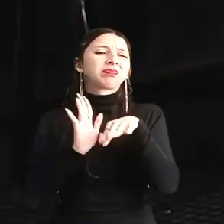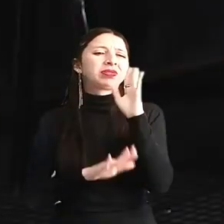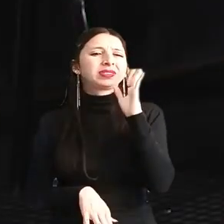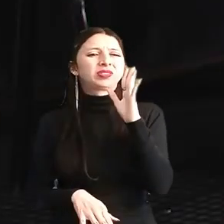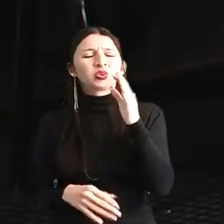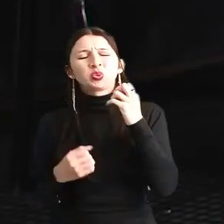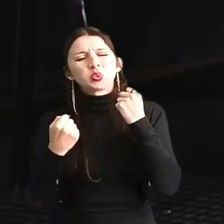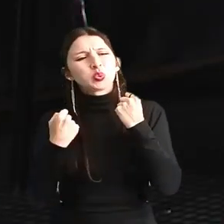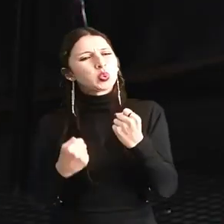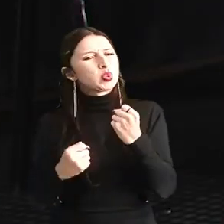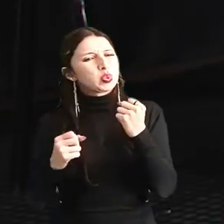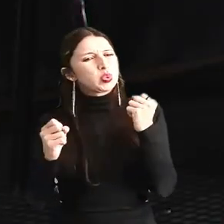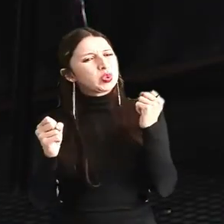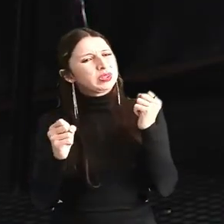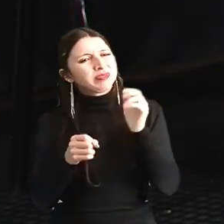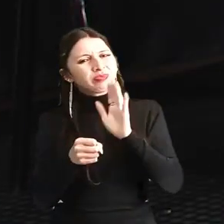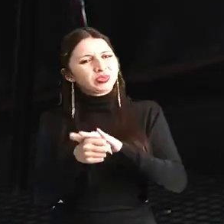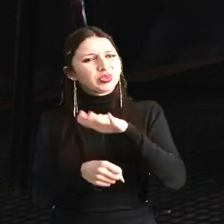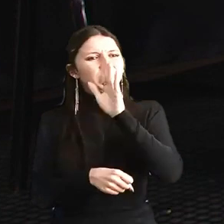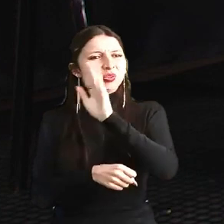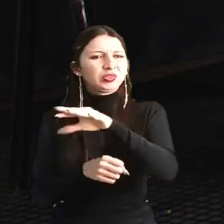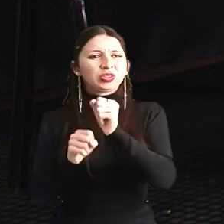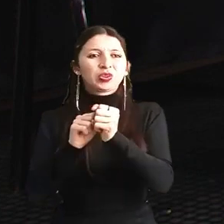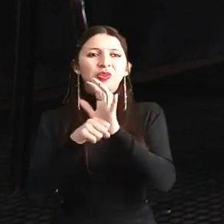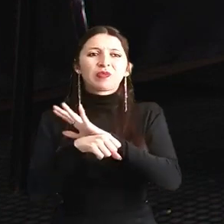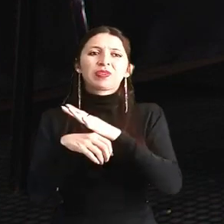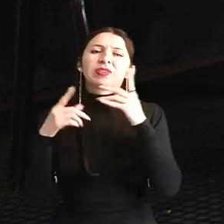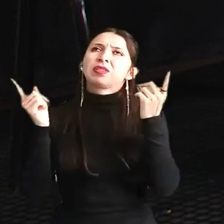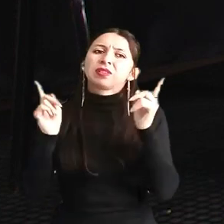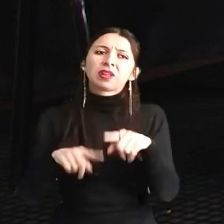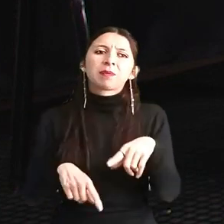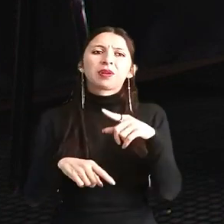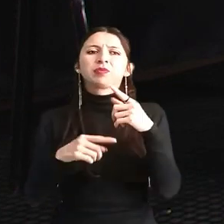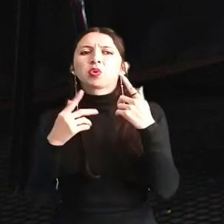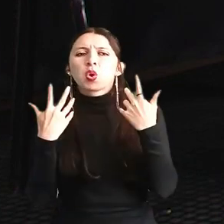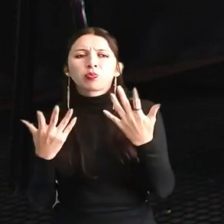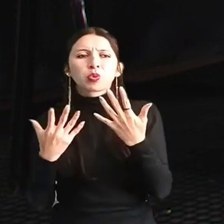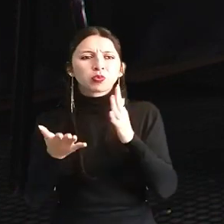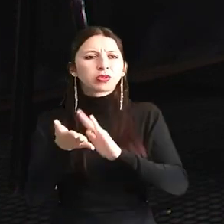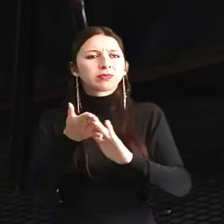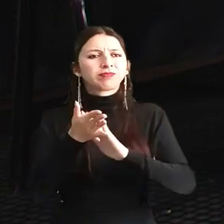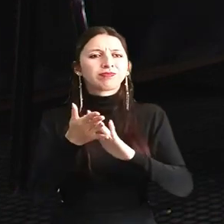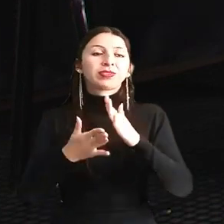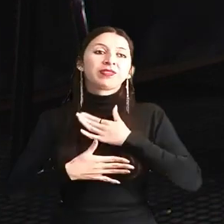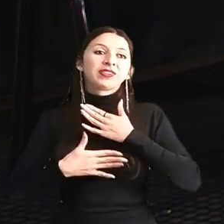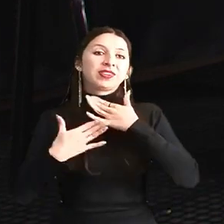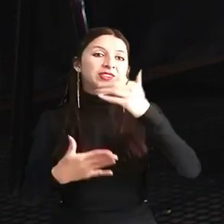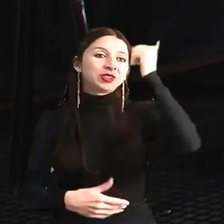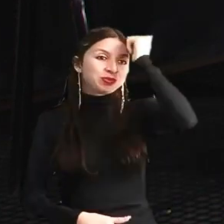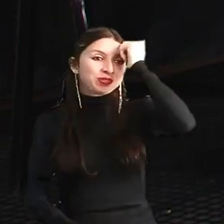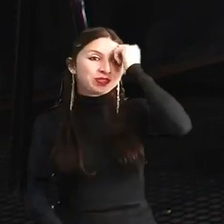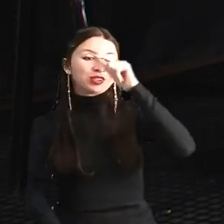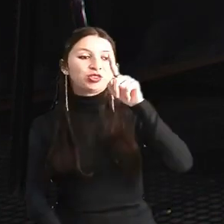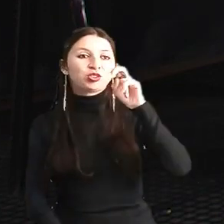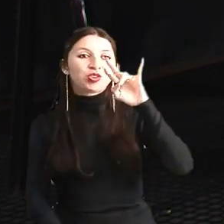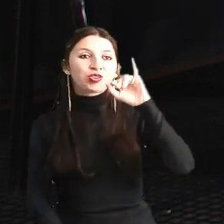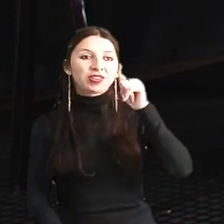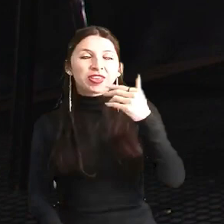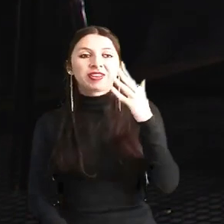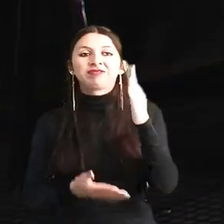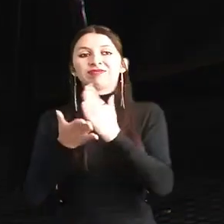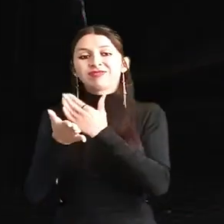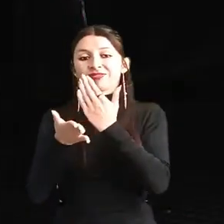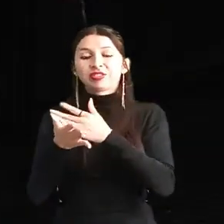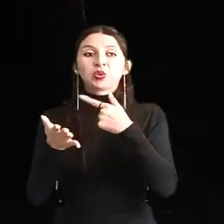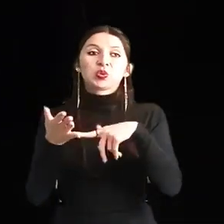pandemia y que es fundamental conocerlo y buscar alternativas de solución pues felicitaciones a la profesonia por por este documento